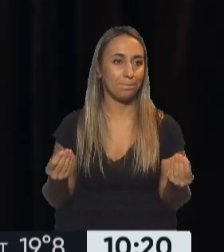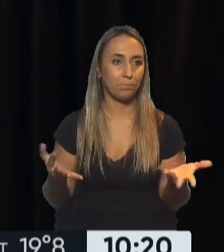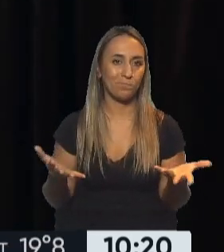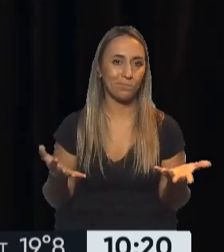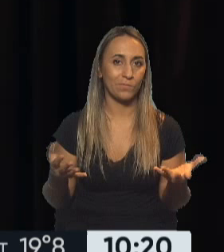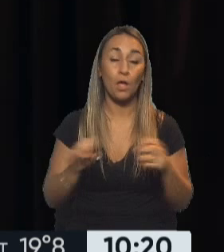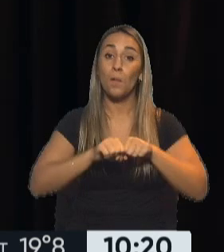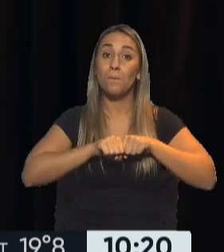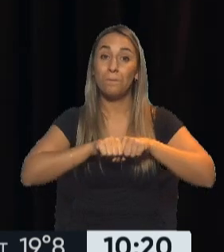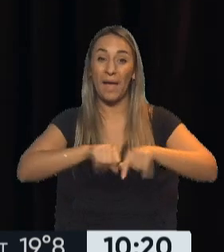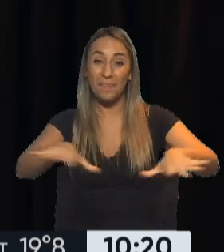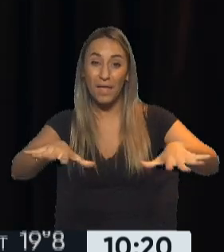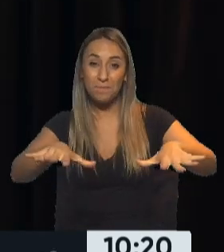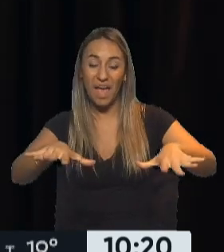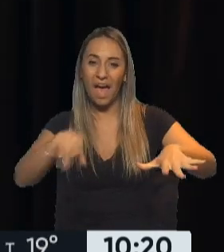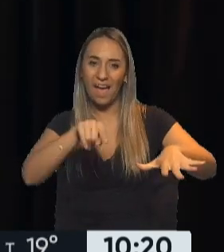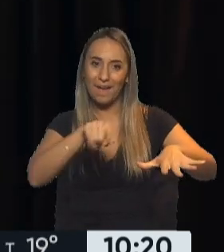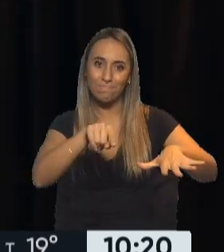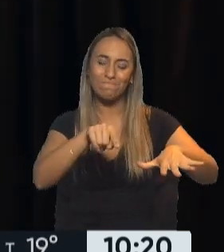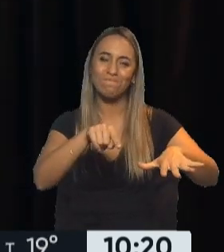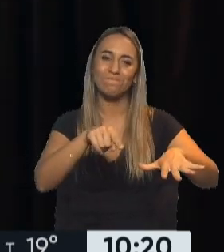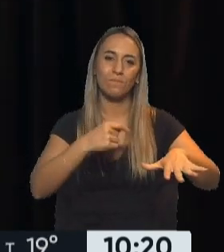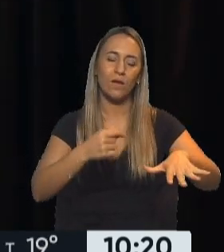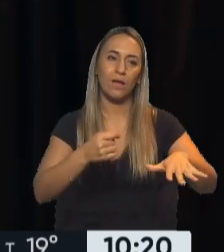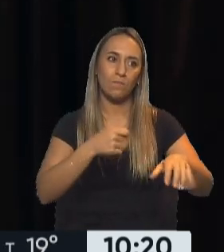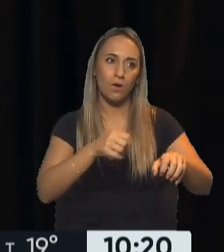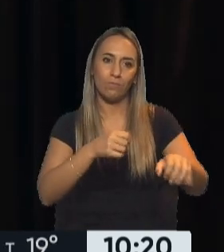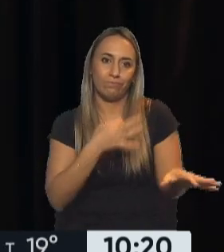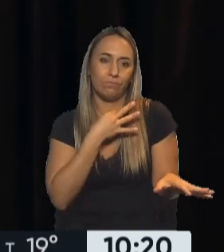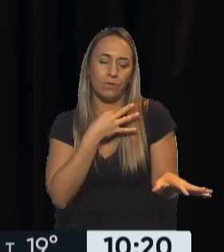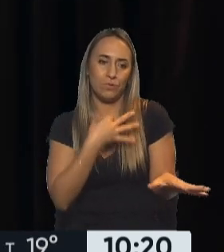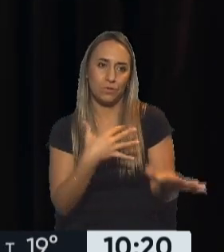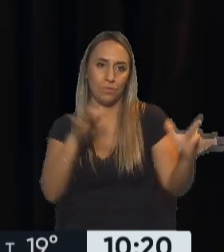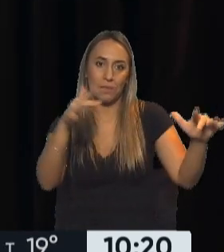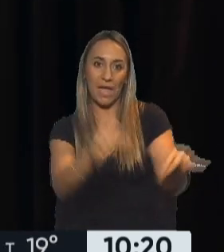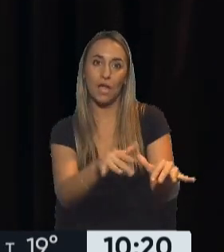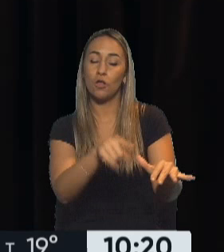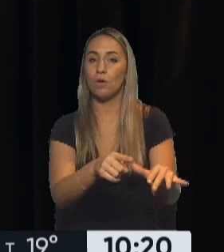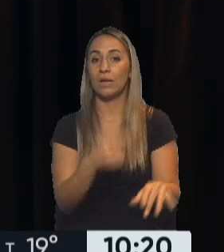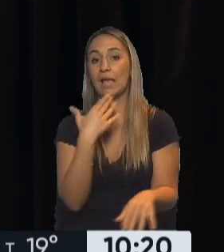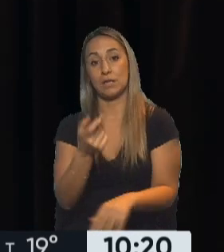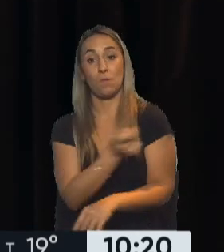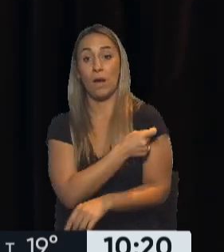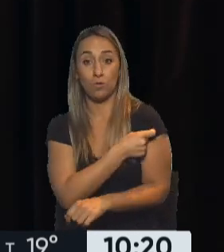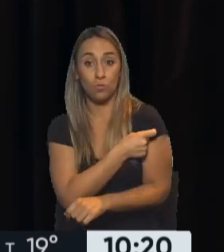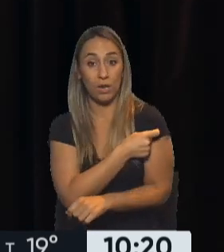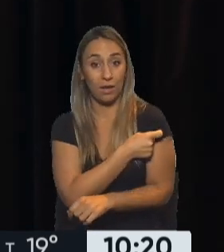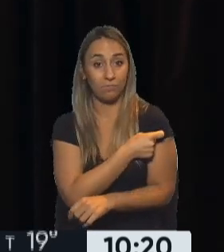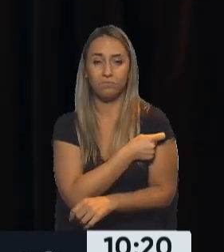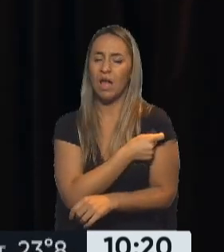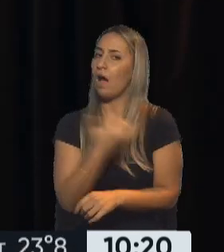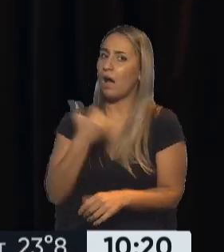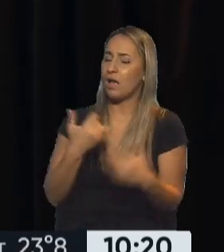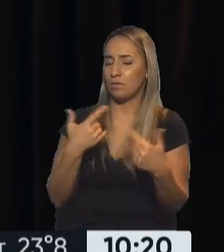nos dio un enorme respiro por la vacunación. Así que también a seguir vacunando. Tenemos muchísimos turnos